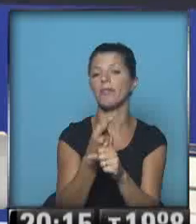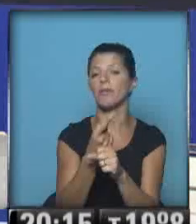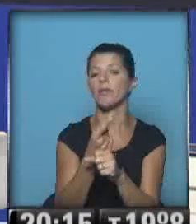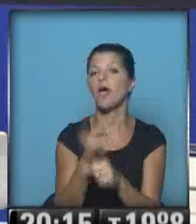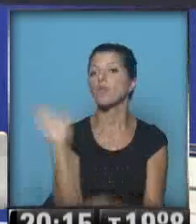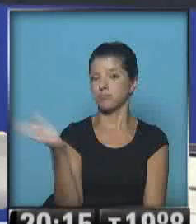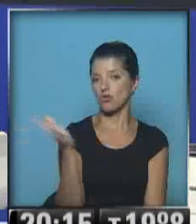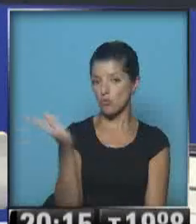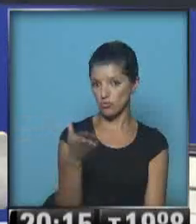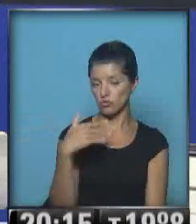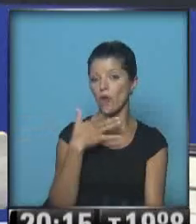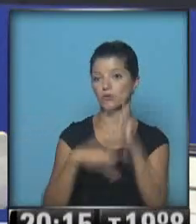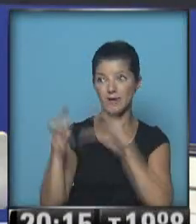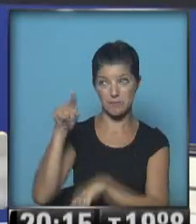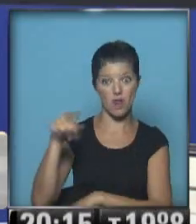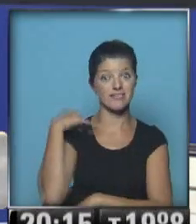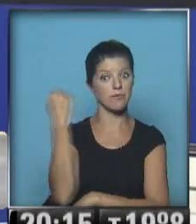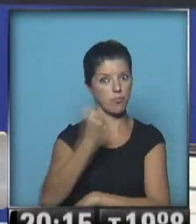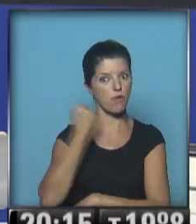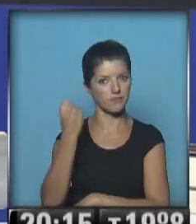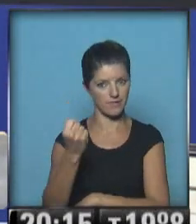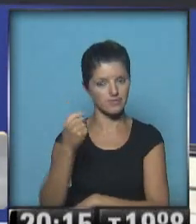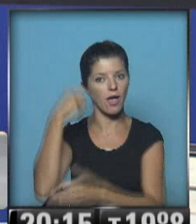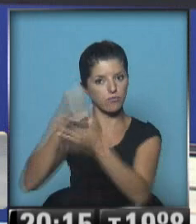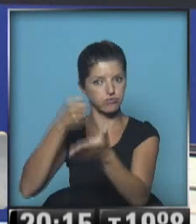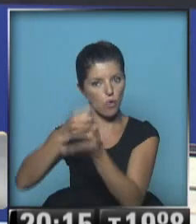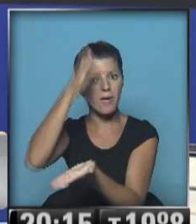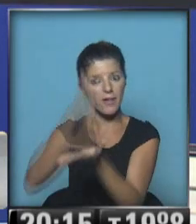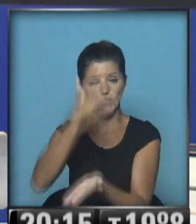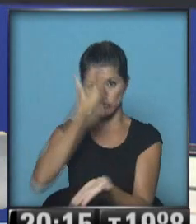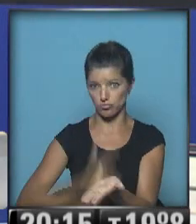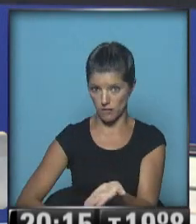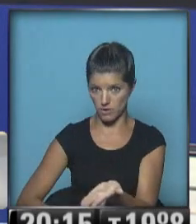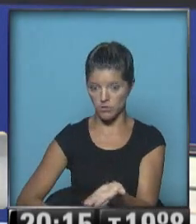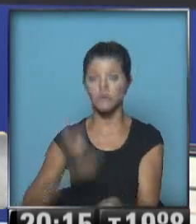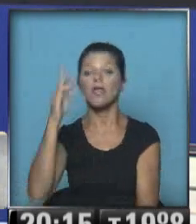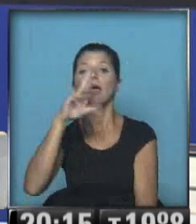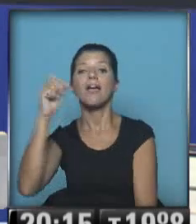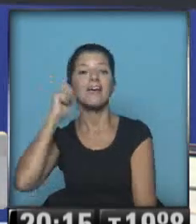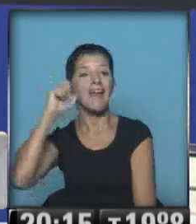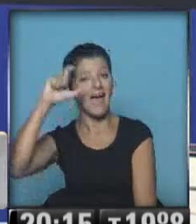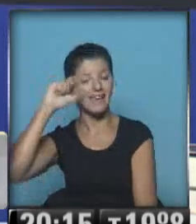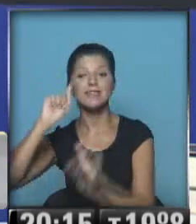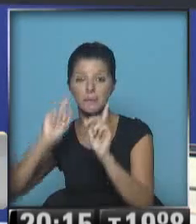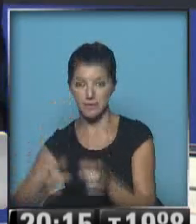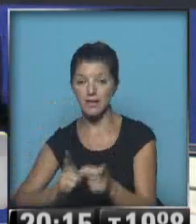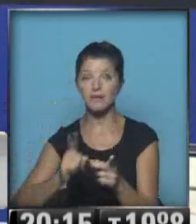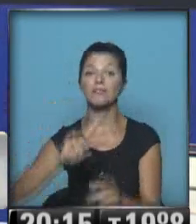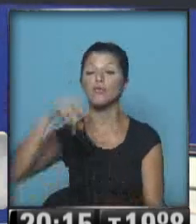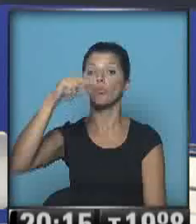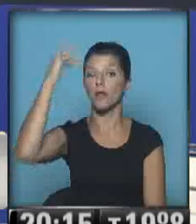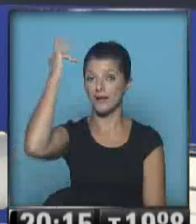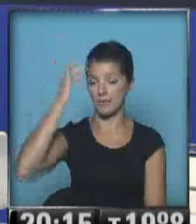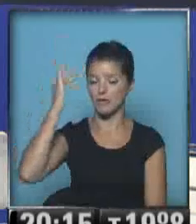gattinoni tuvo un rol muy importante en la lucha por los Derechos Humanos graet también gra era el segundo del rabino marshal meer que